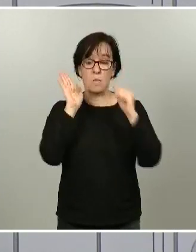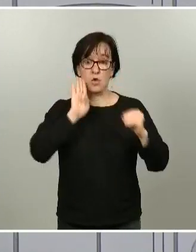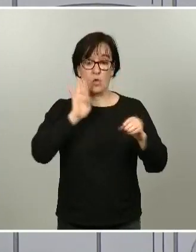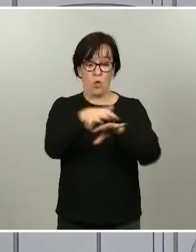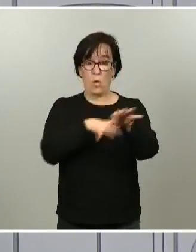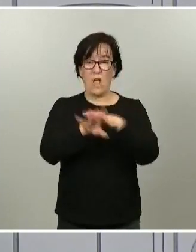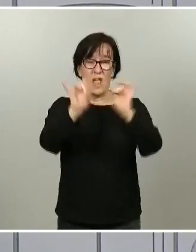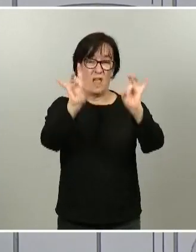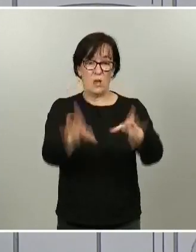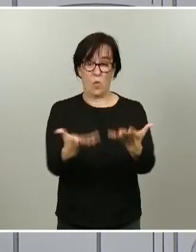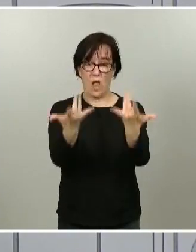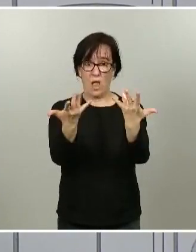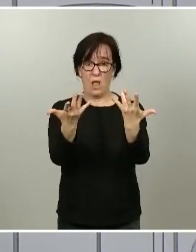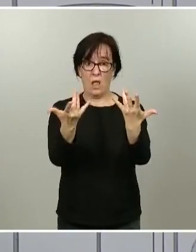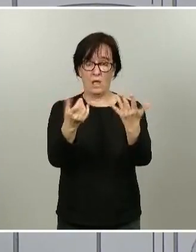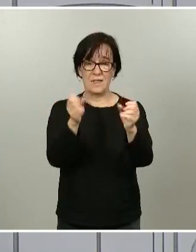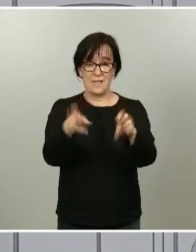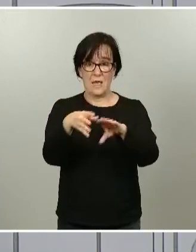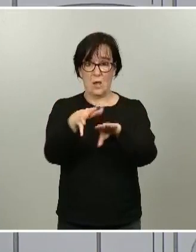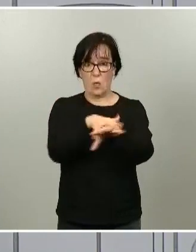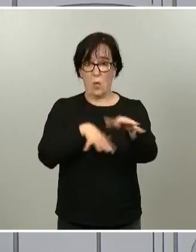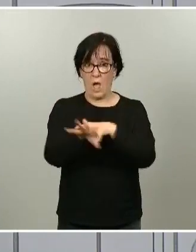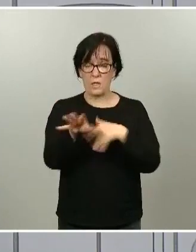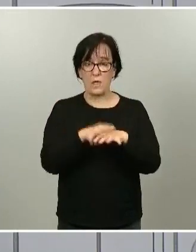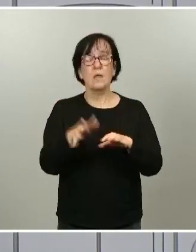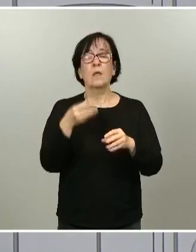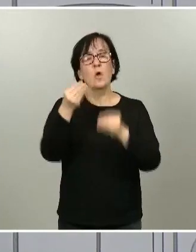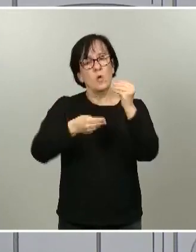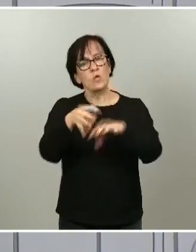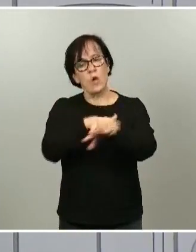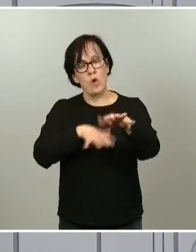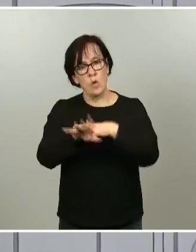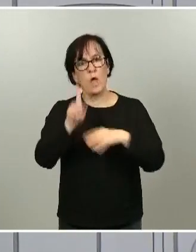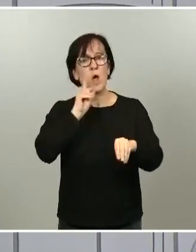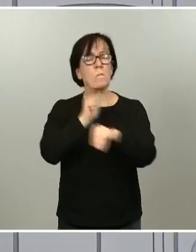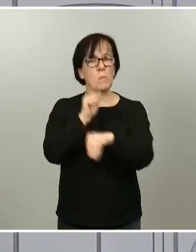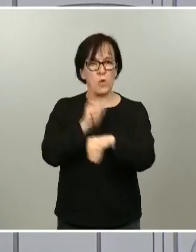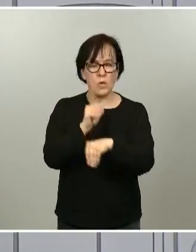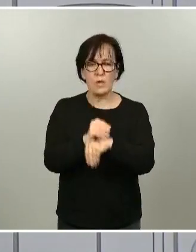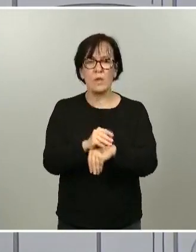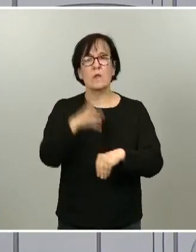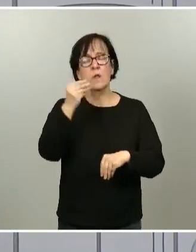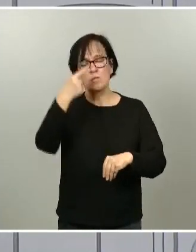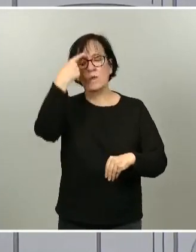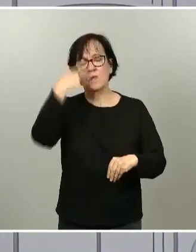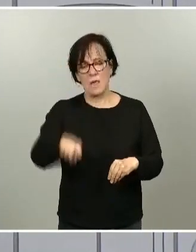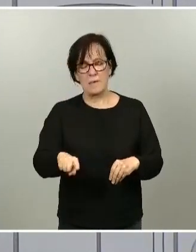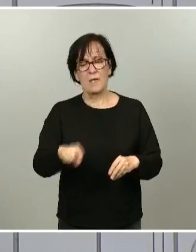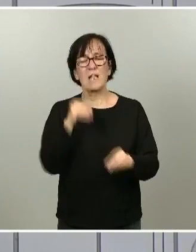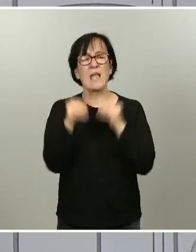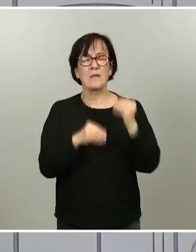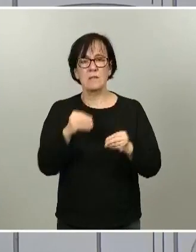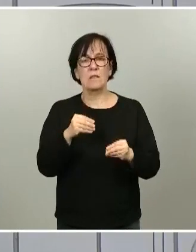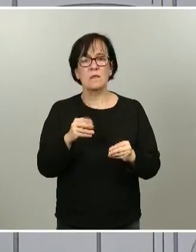tocársela con las manos sin guantes. Por lo tanto, el uso de guantes se debería hacer con mucha prudencia, siendo muy conscientes de lo que estamos haciendo y disponiendo de